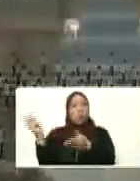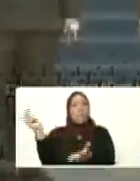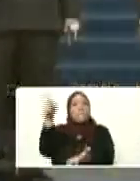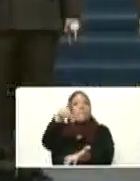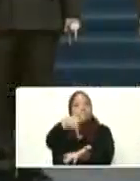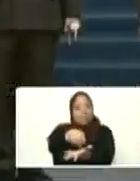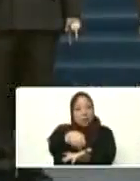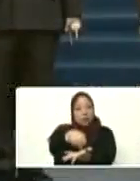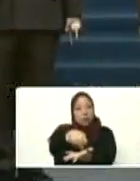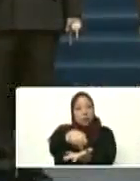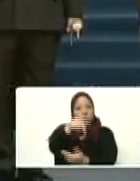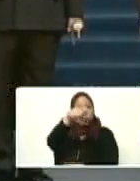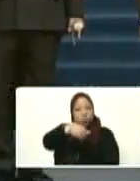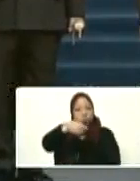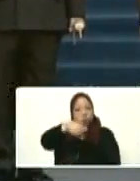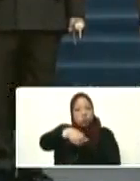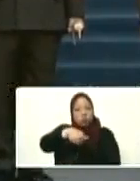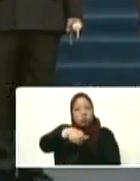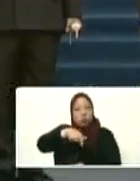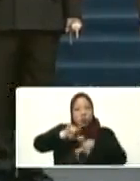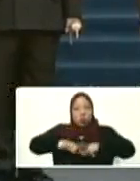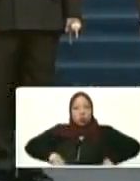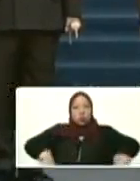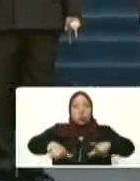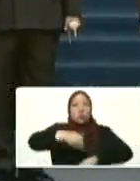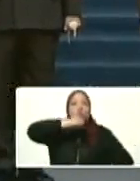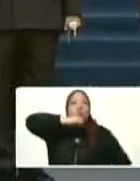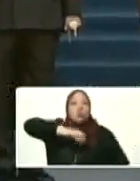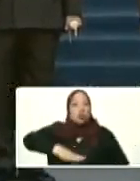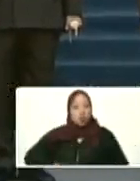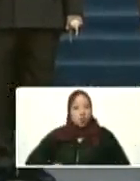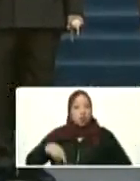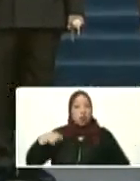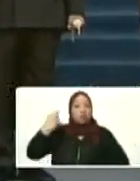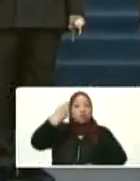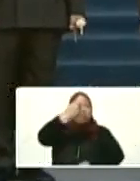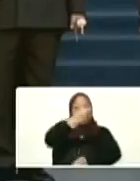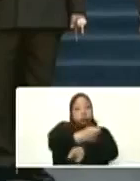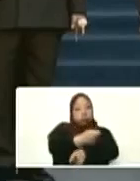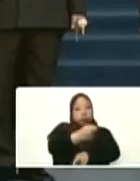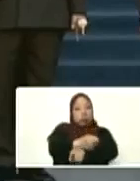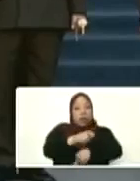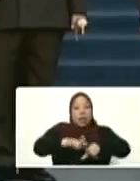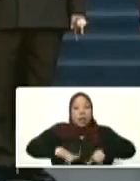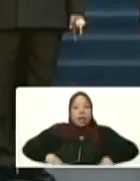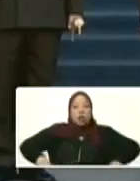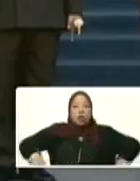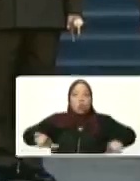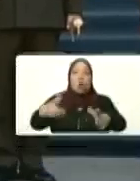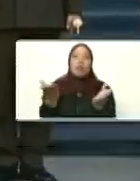presenten en esta explanada histórica del patio de las academias,